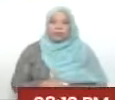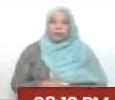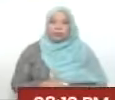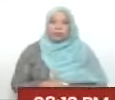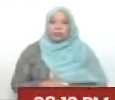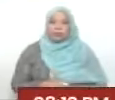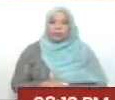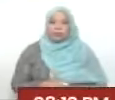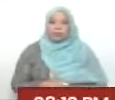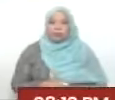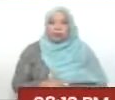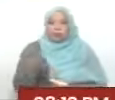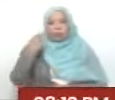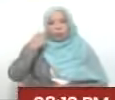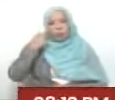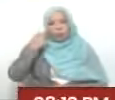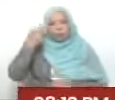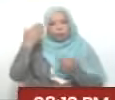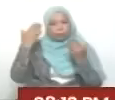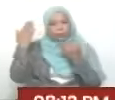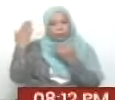Yo traje esto que tengo aquí.